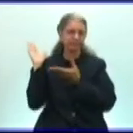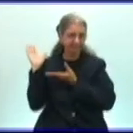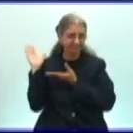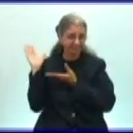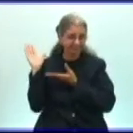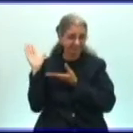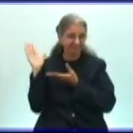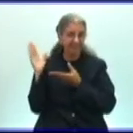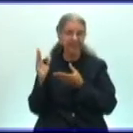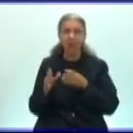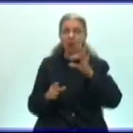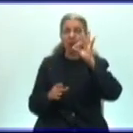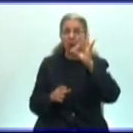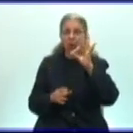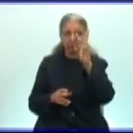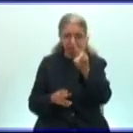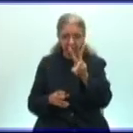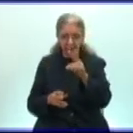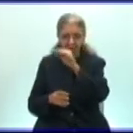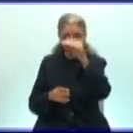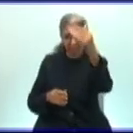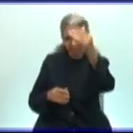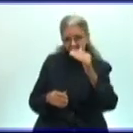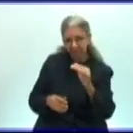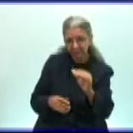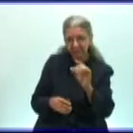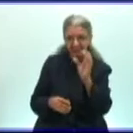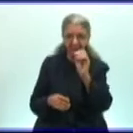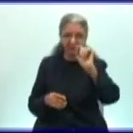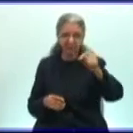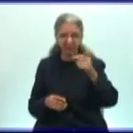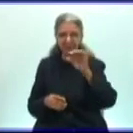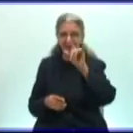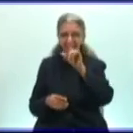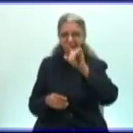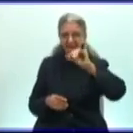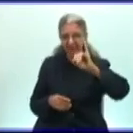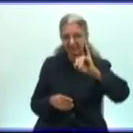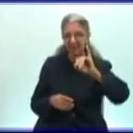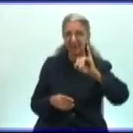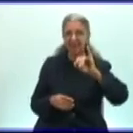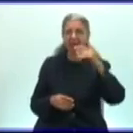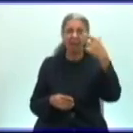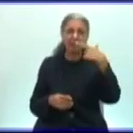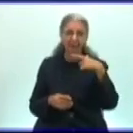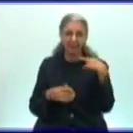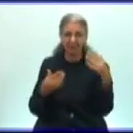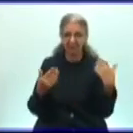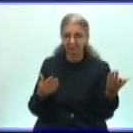y obtenemos 8 volts entre 0,16 amperes, dando como resultado